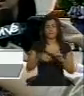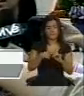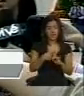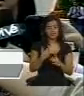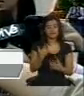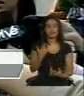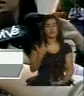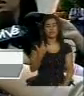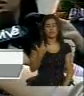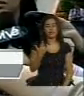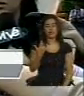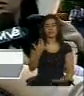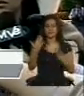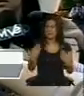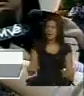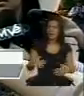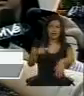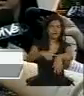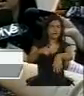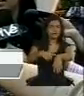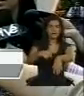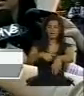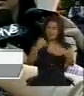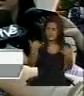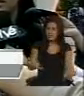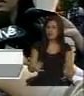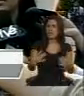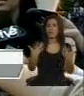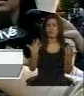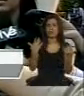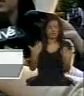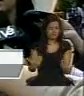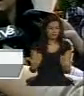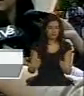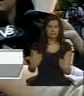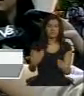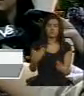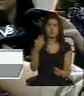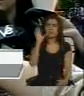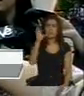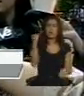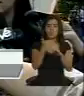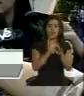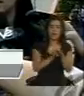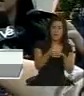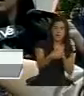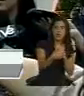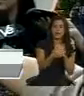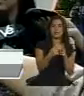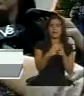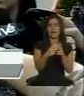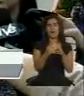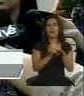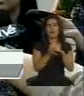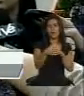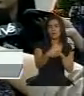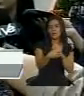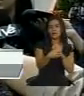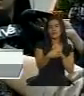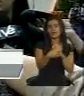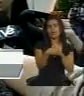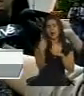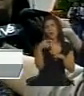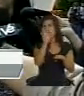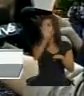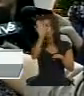pienso que es hora that countries like Jamaica, de que los países como Jamaica who are English speaking in the Caribbean, no,